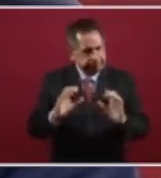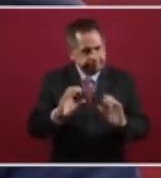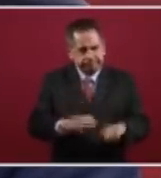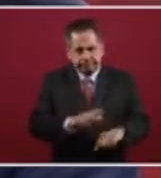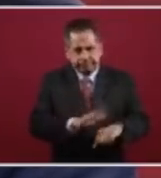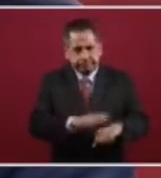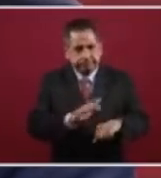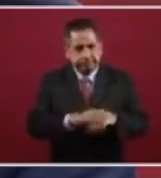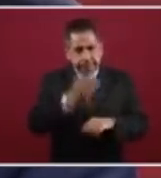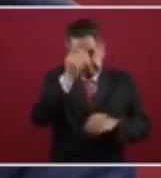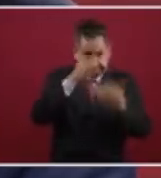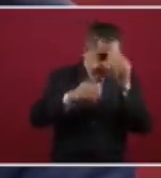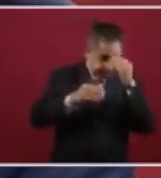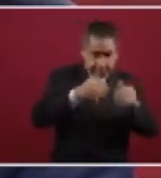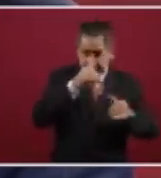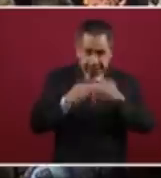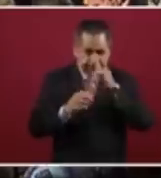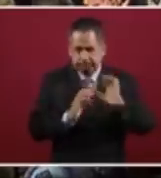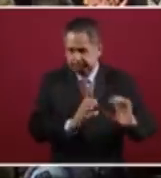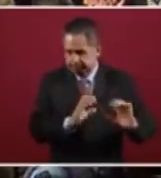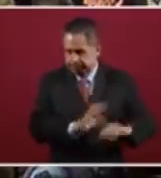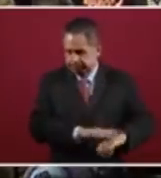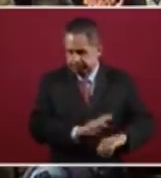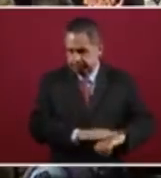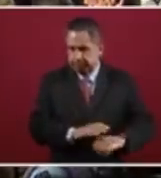estas provocaciones.